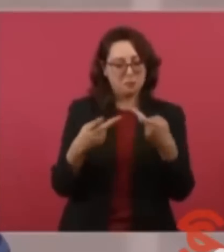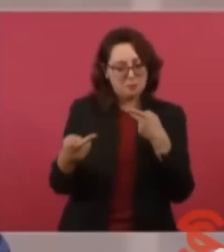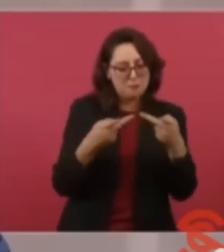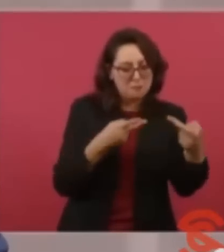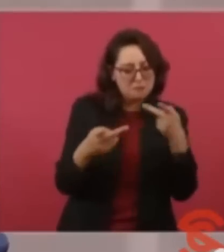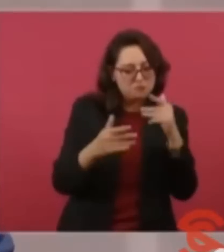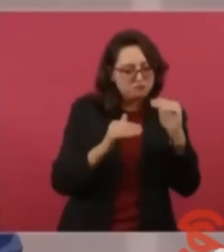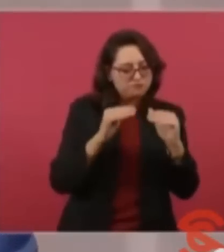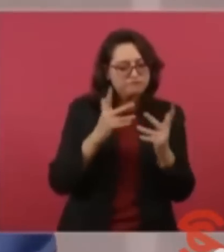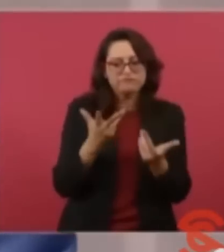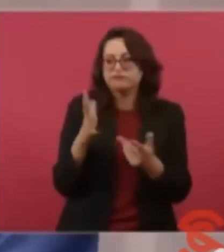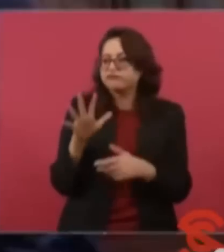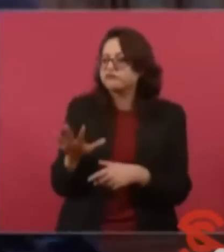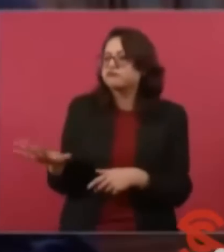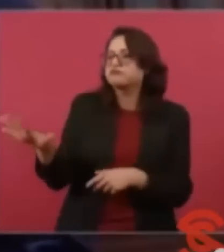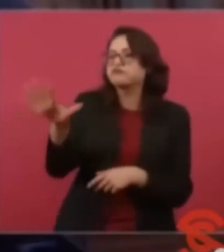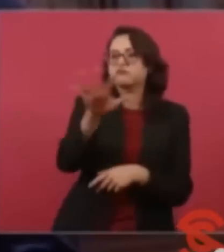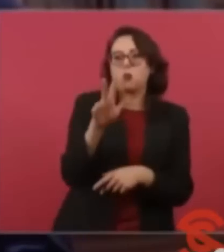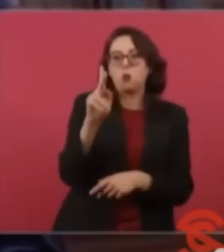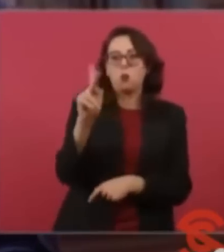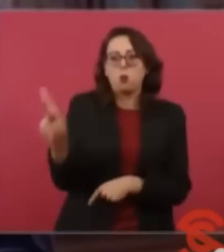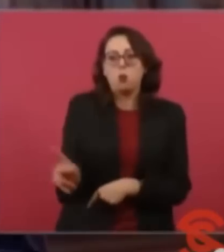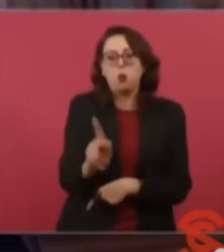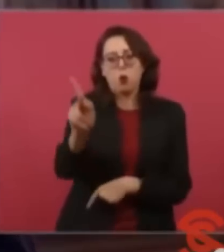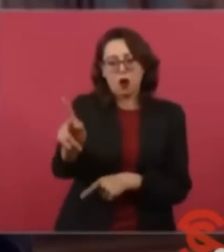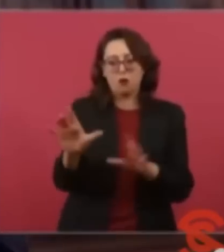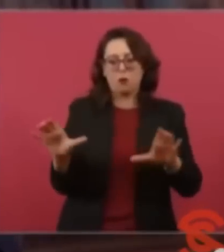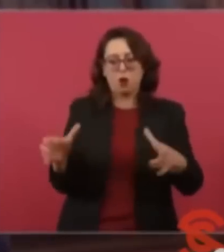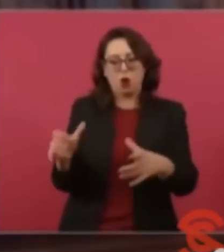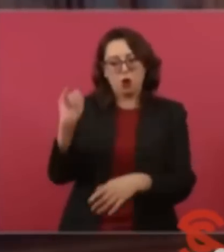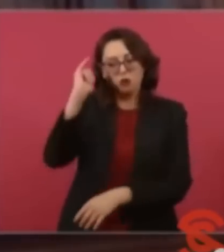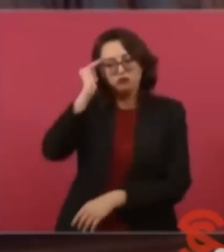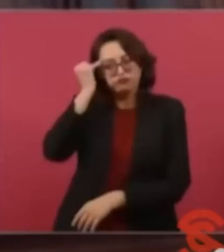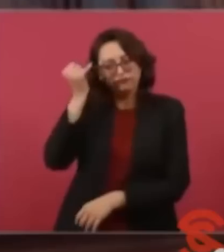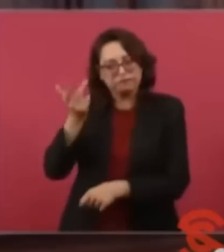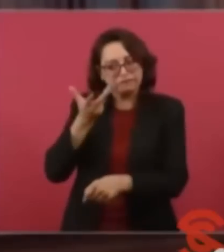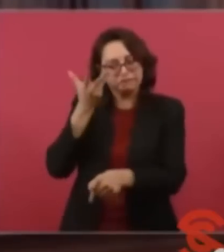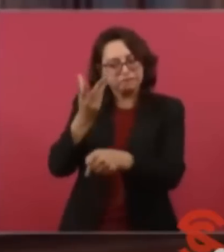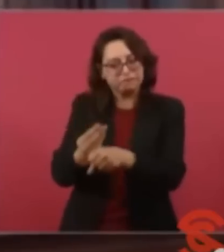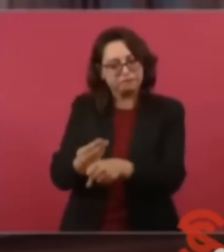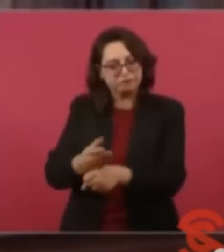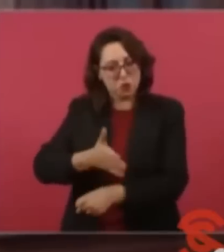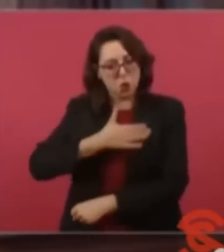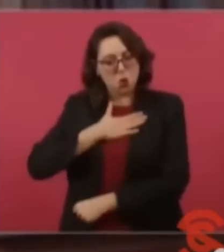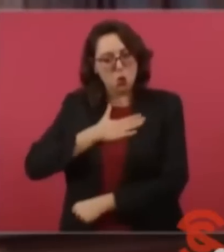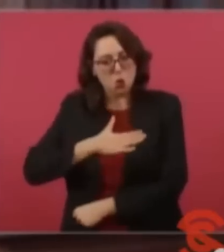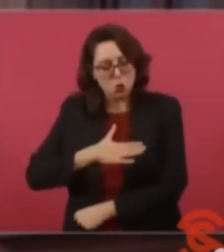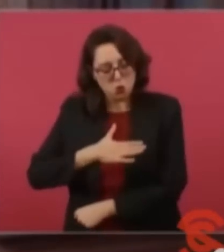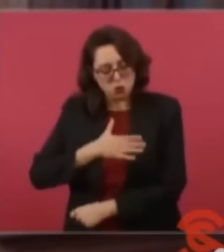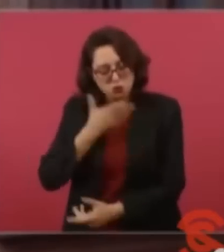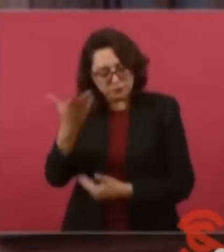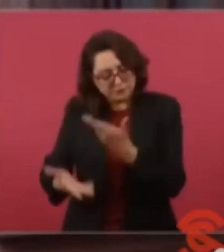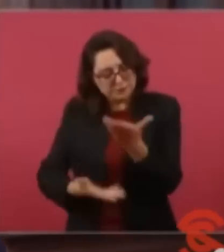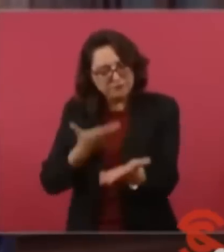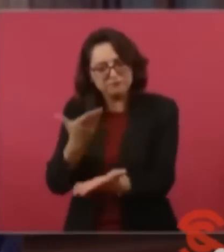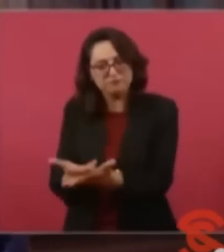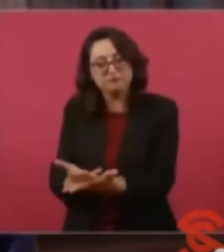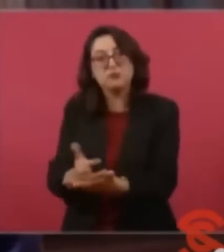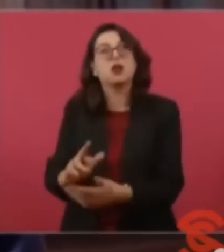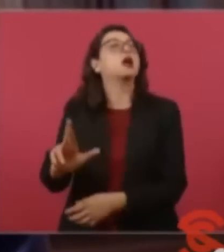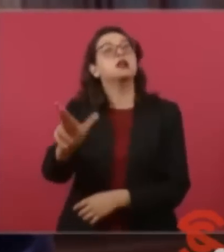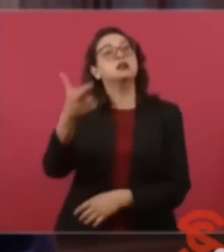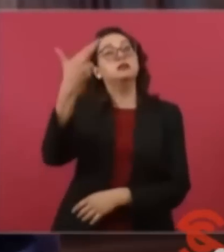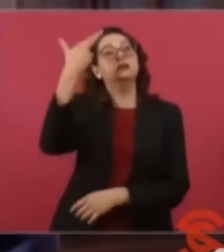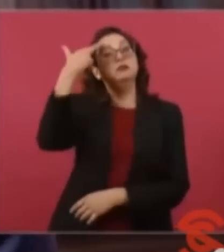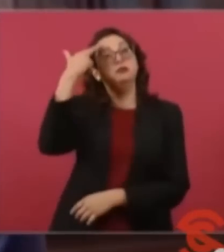de justicia a pueblos y comunidades indígenas, porque no solo es venerar